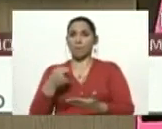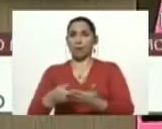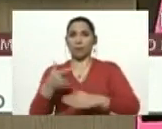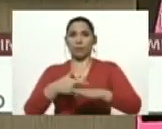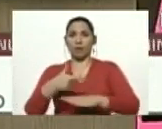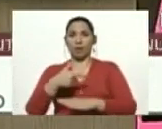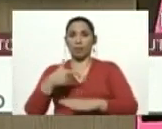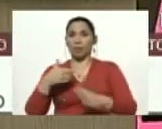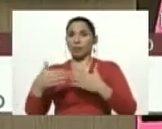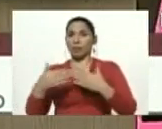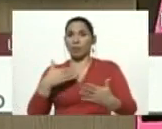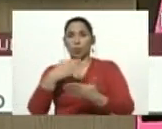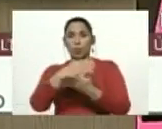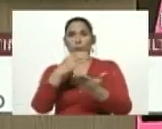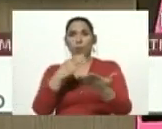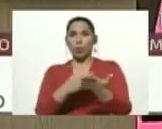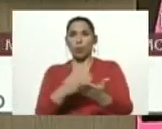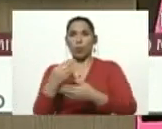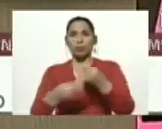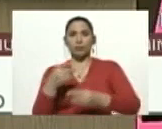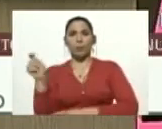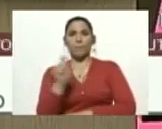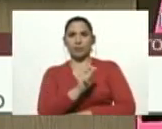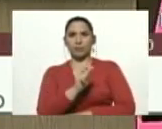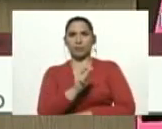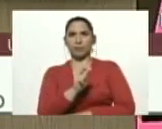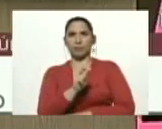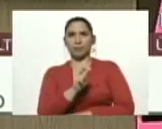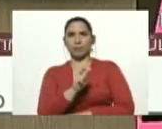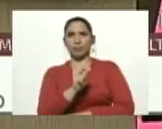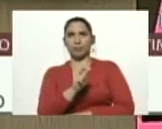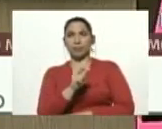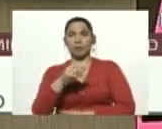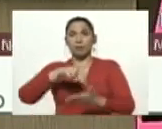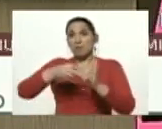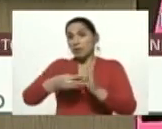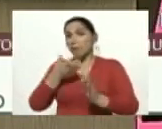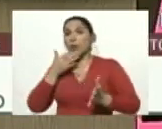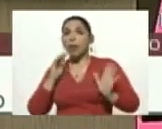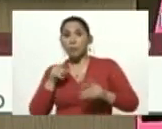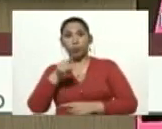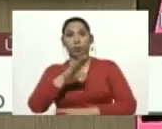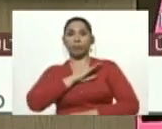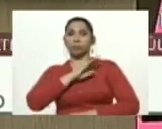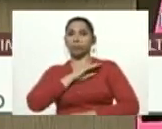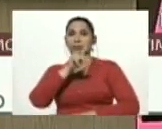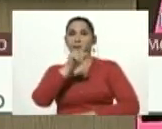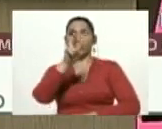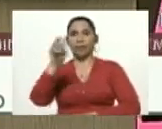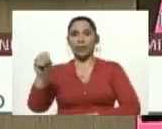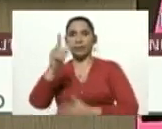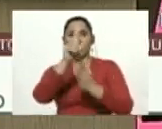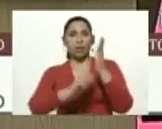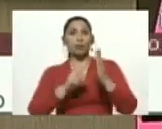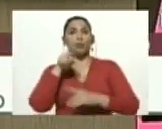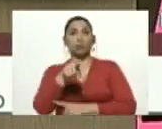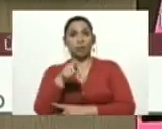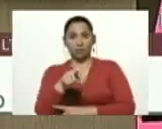allá del cupo establecido por mes. Es decir, si a usted le corresponde 120 litros,